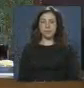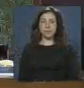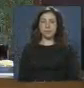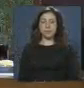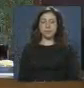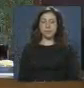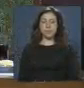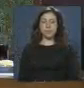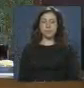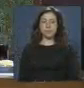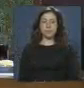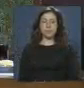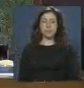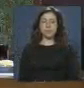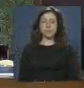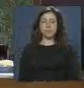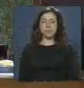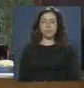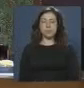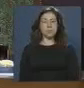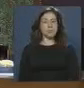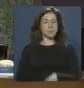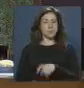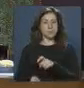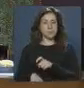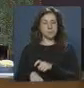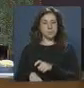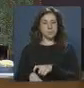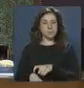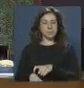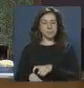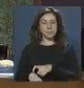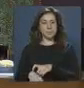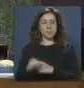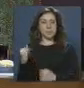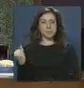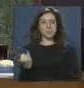A continuación, en el tiempo del Comité Independiente,